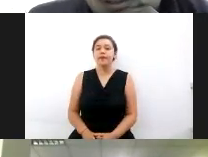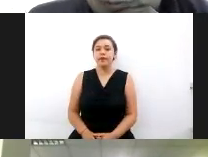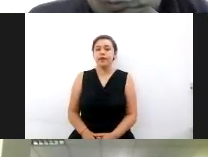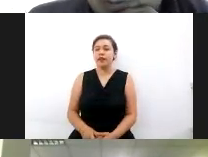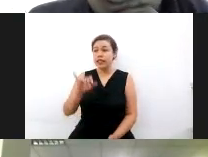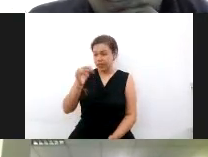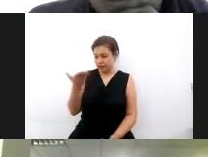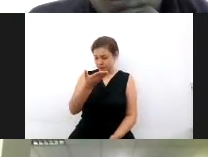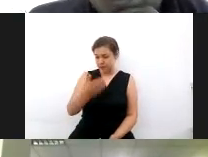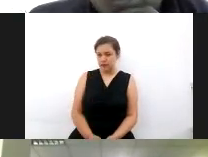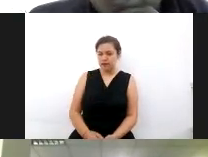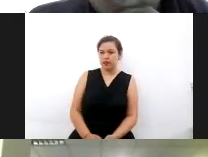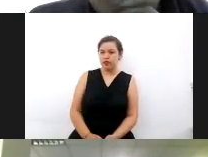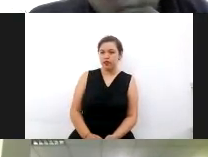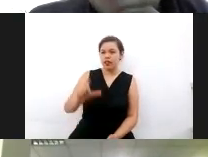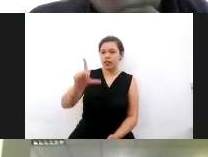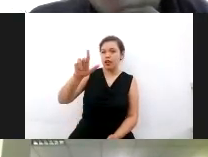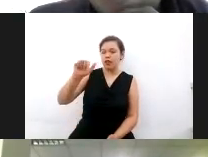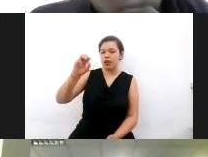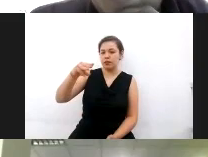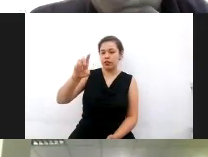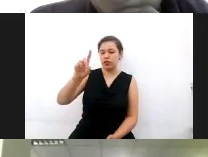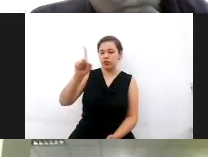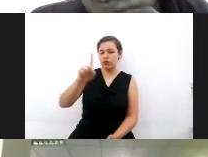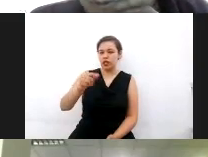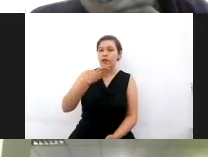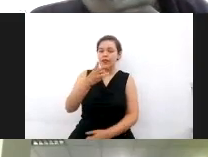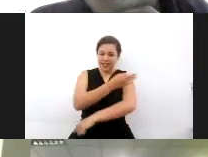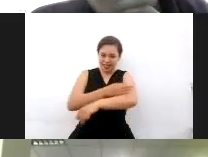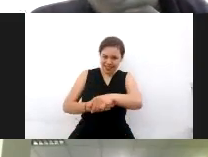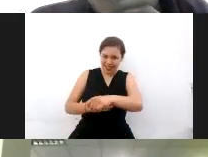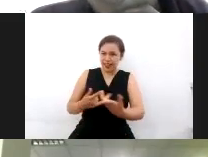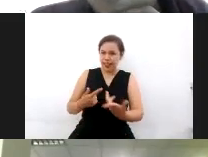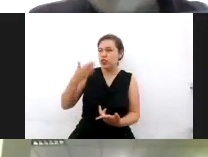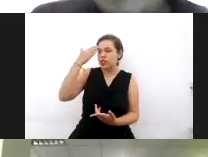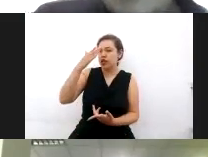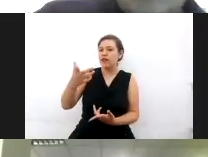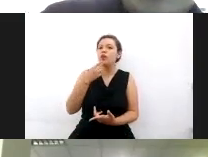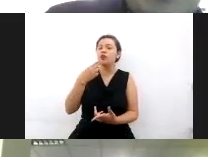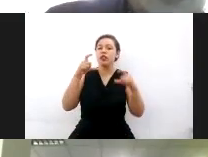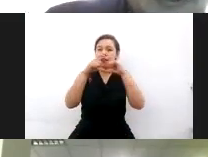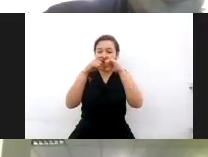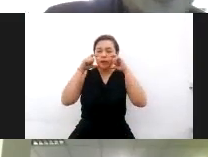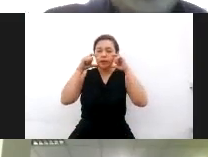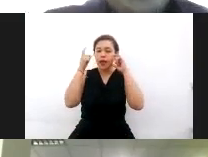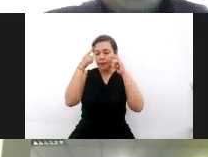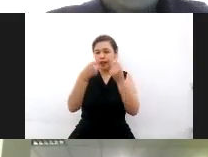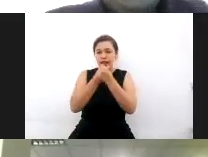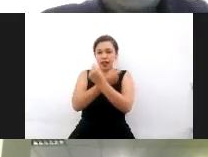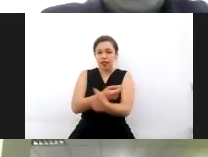Adelante. Nos pregunta Laura Mendoza. Buenas tardes. Quiero saber cómo debe ser el uso de cubrebocas para niños de preescolar.